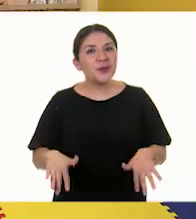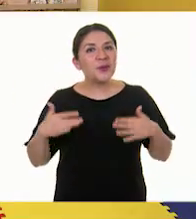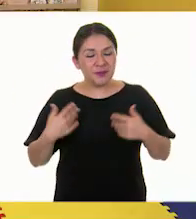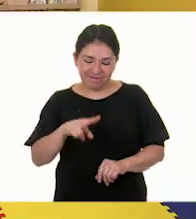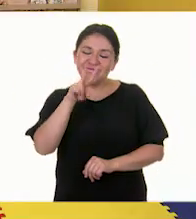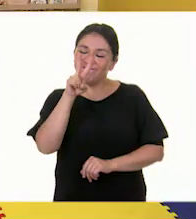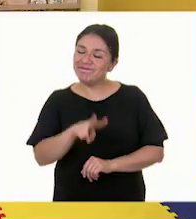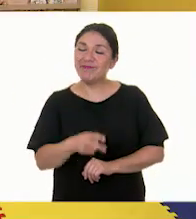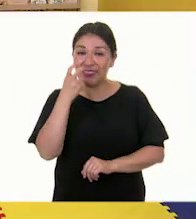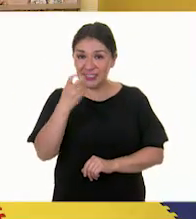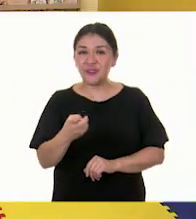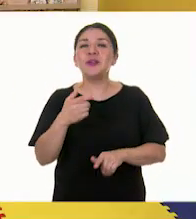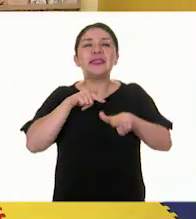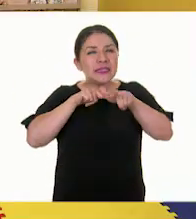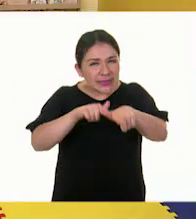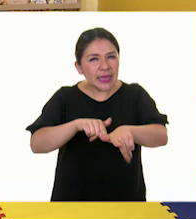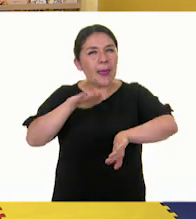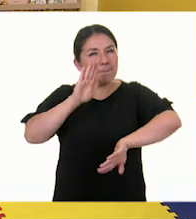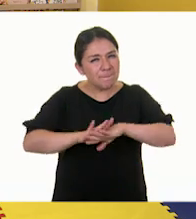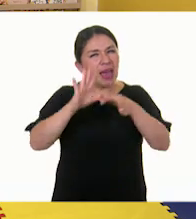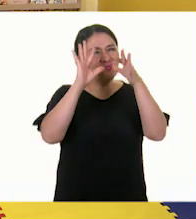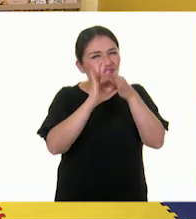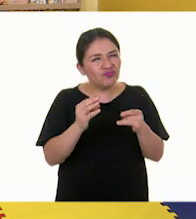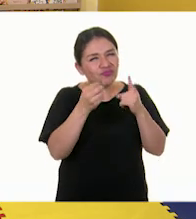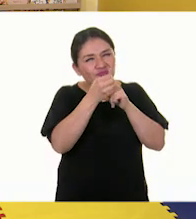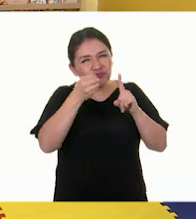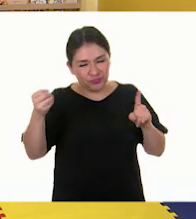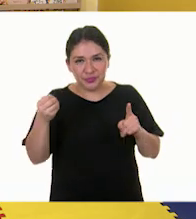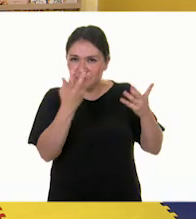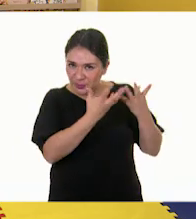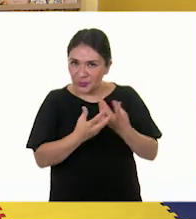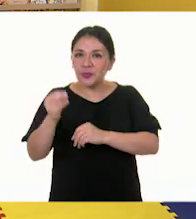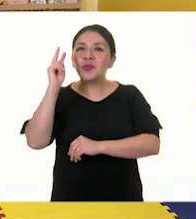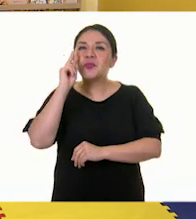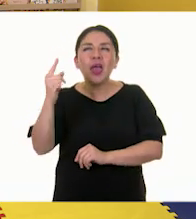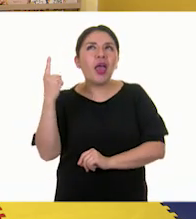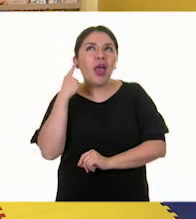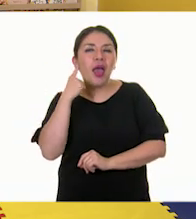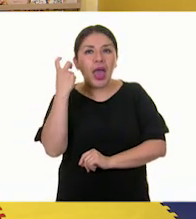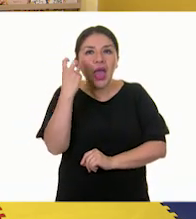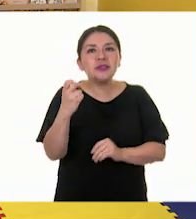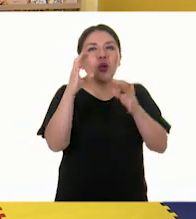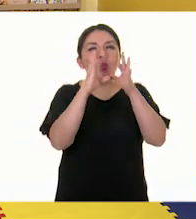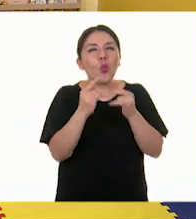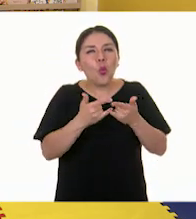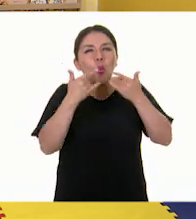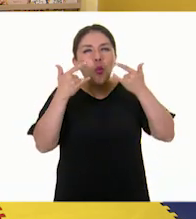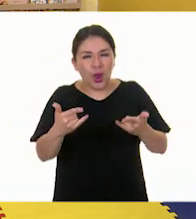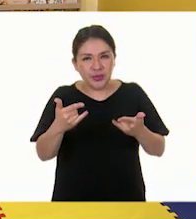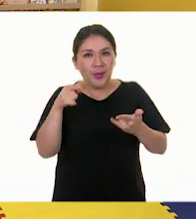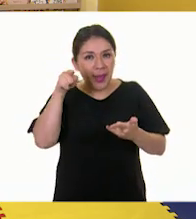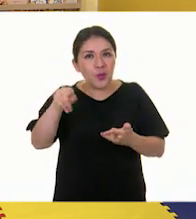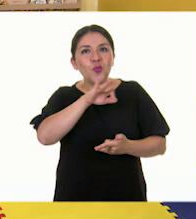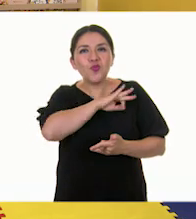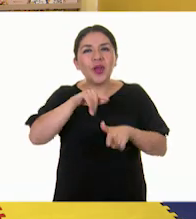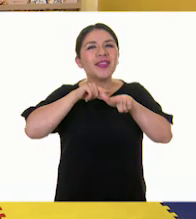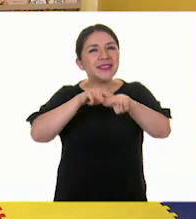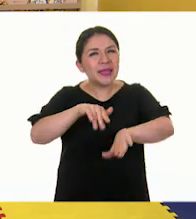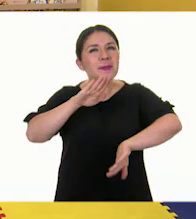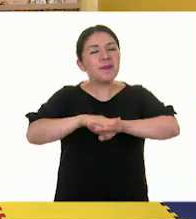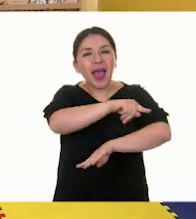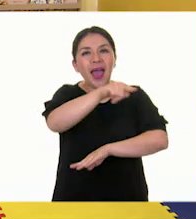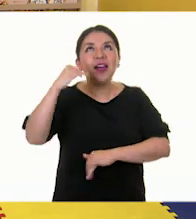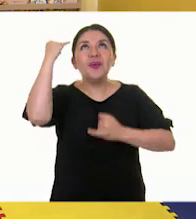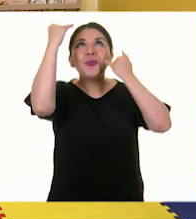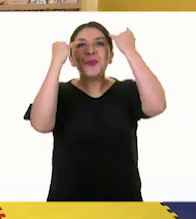Es verdad, y para seguir con las narraciones, acompáñenos a escuchar el siguiente cuento que nos permitirá seguir usando